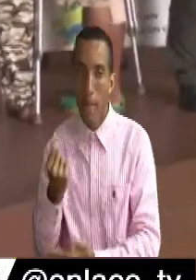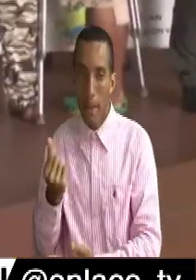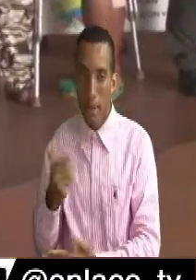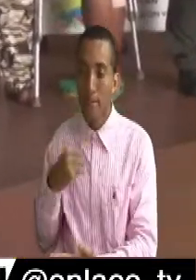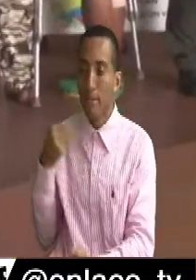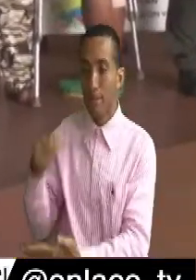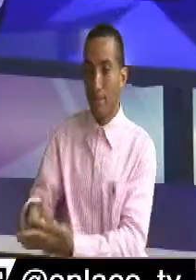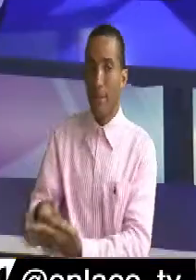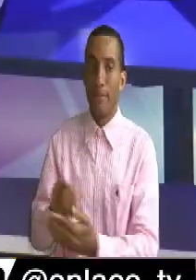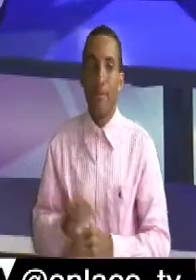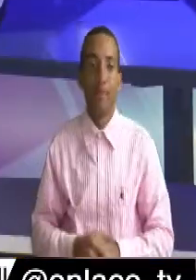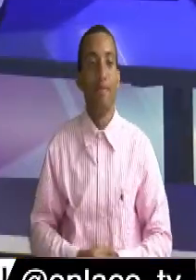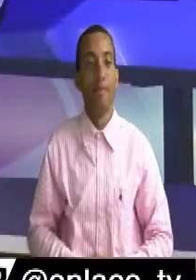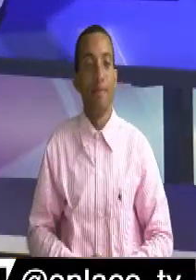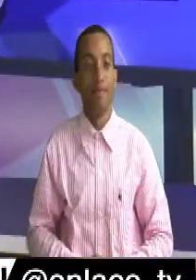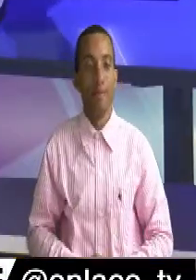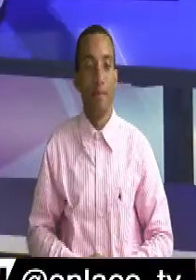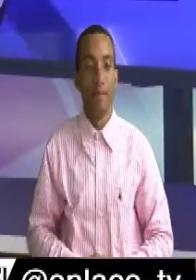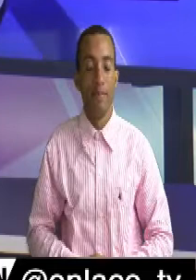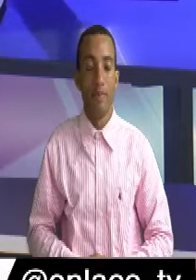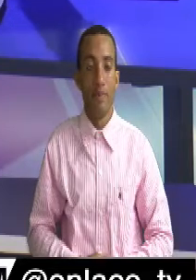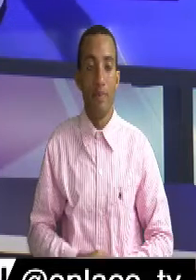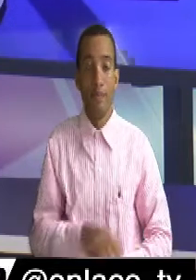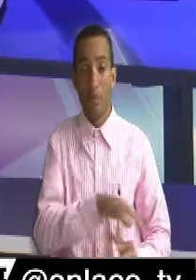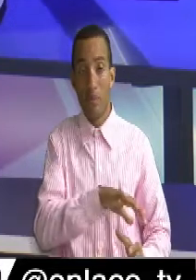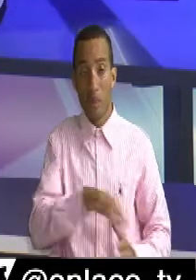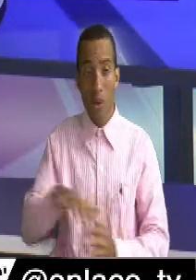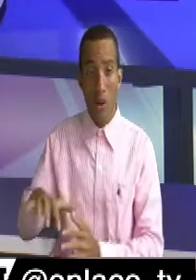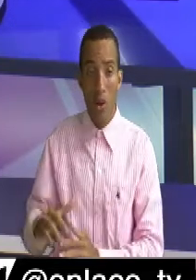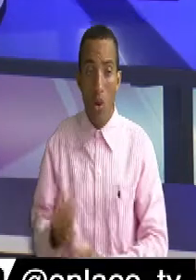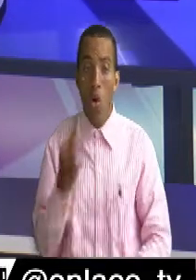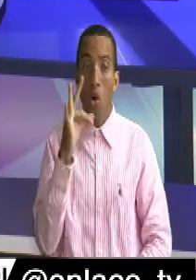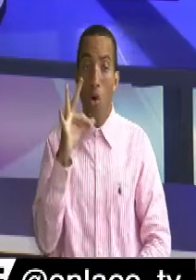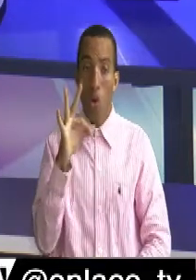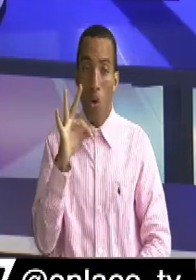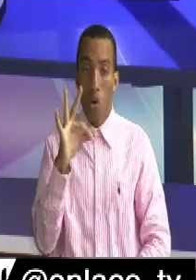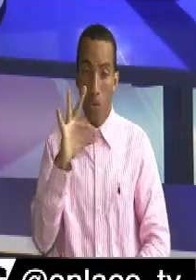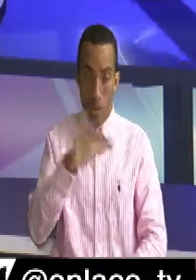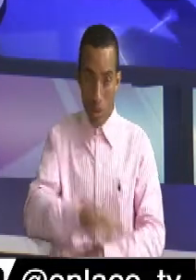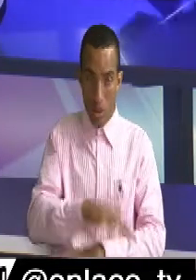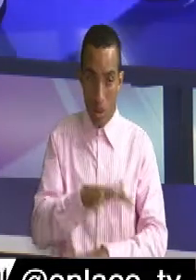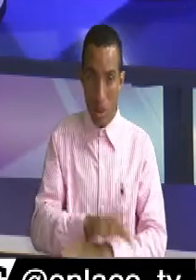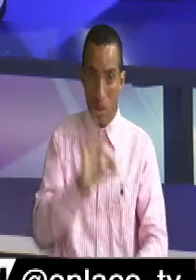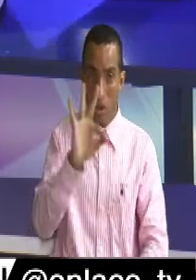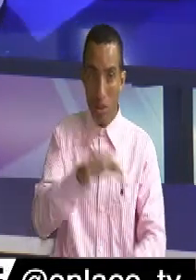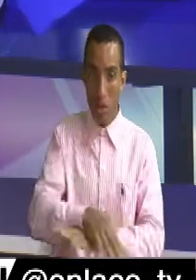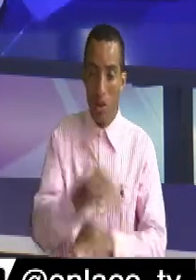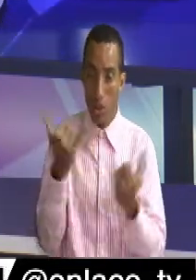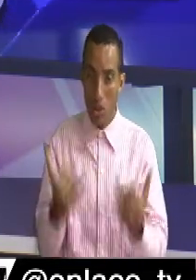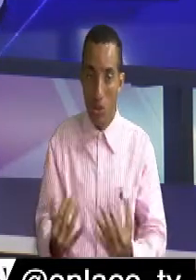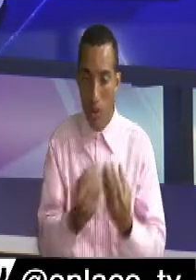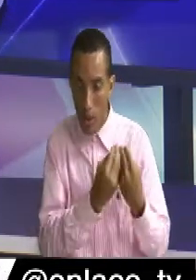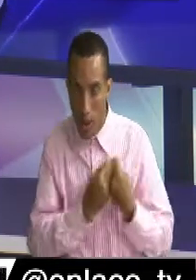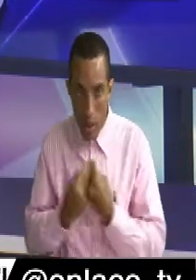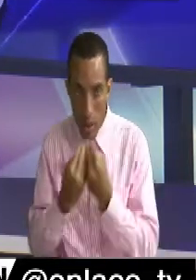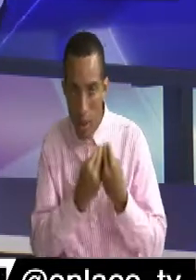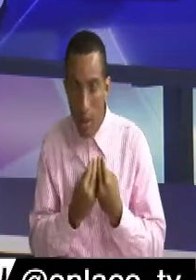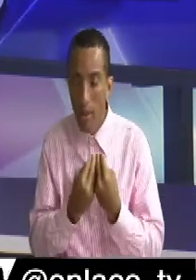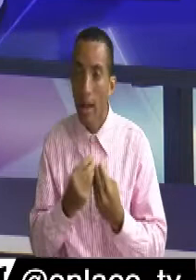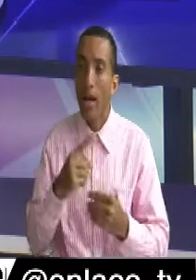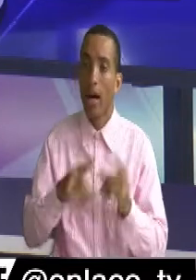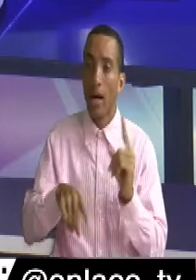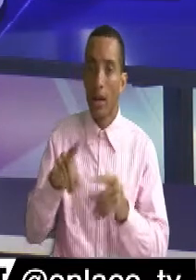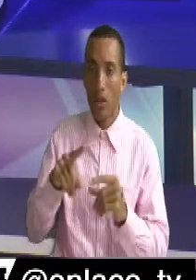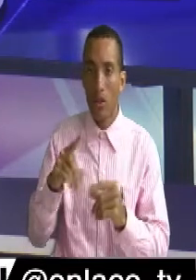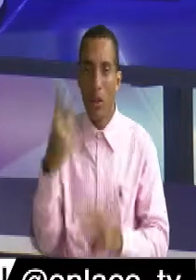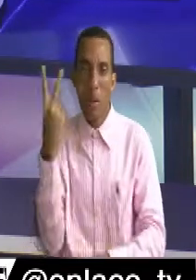organizado. Y para las 3 de la tarde de hoy se ha convocado una sesión extraordinaria del Consejo Municipal para la Gestión de Riesgos y